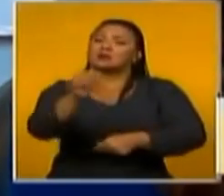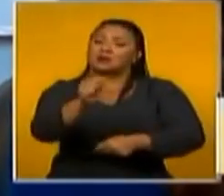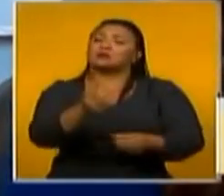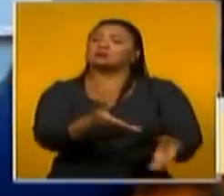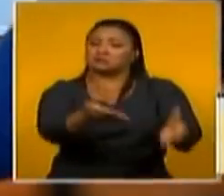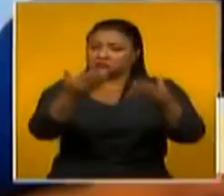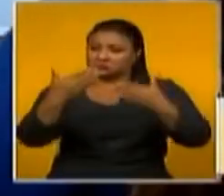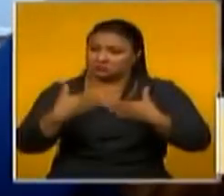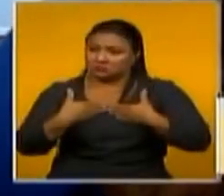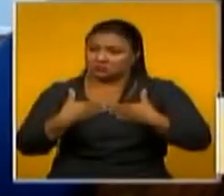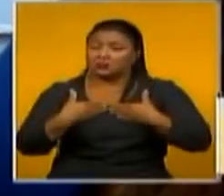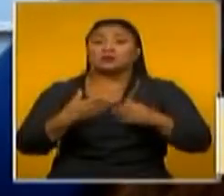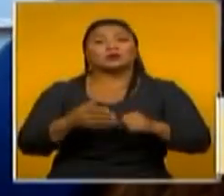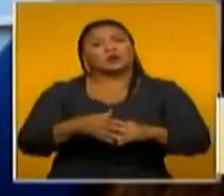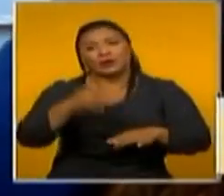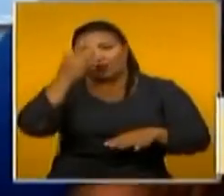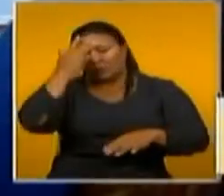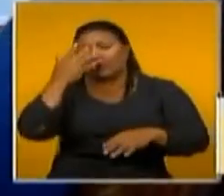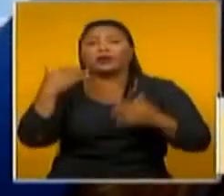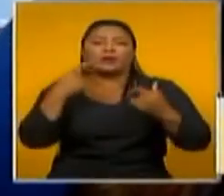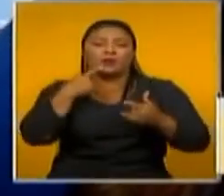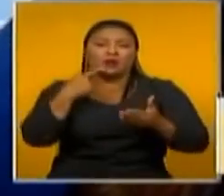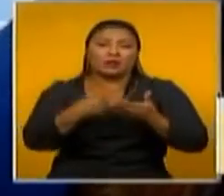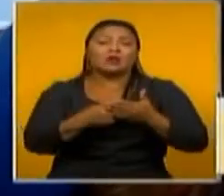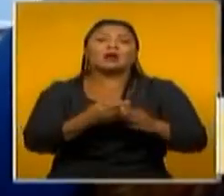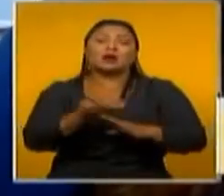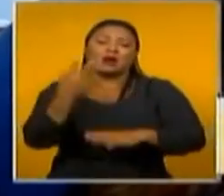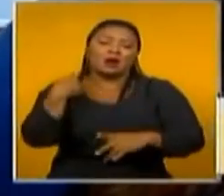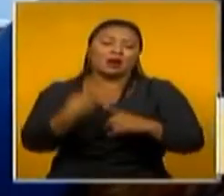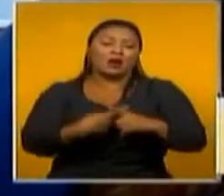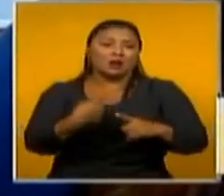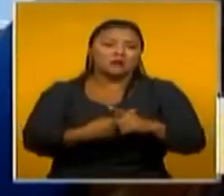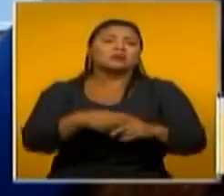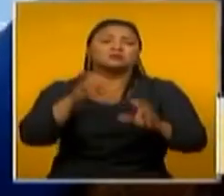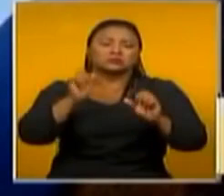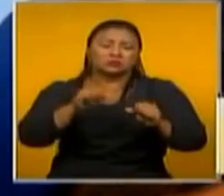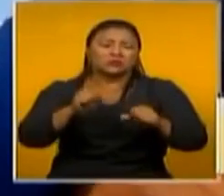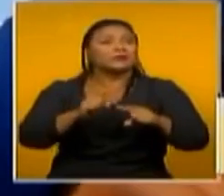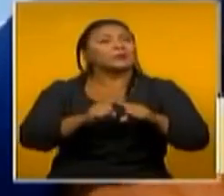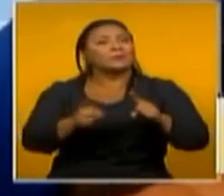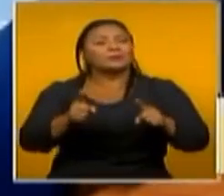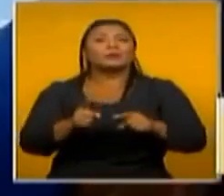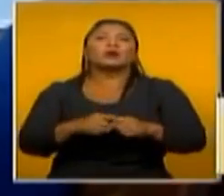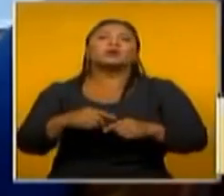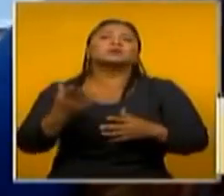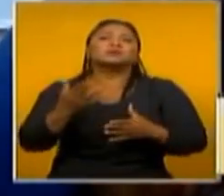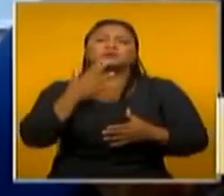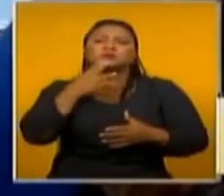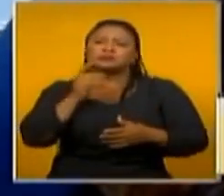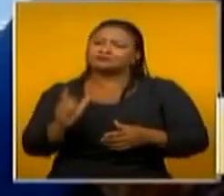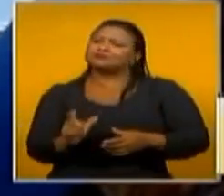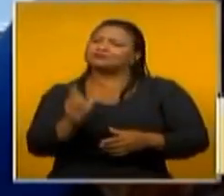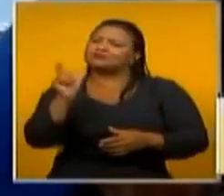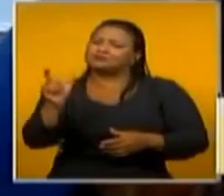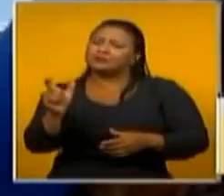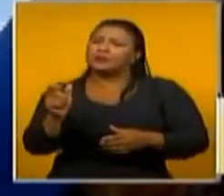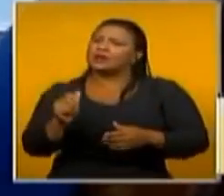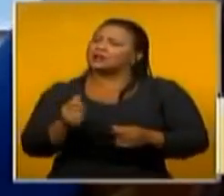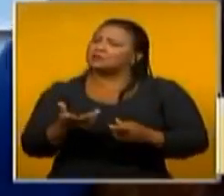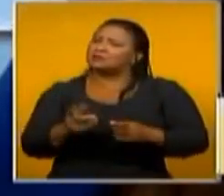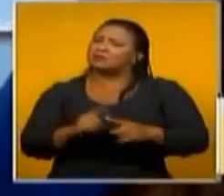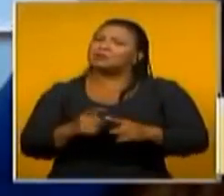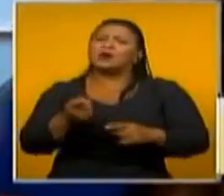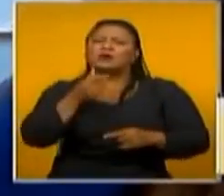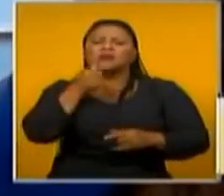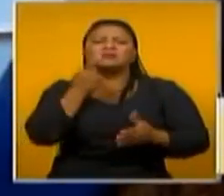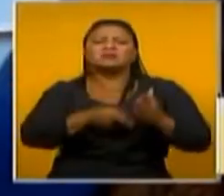han encontrado muertos, en el baúl. Me pasó ahora poco un carro que me alquilaron con tarjeta de crédito y todo, y resulta que ese carro fue